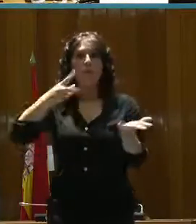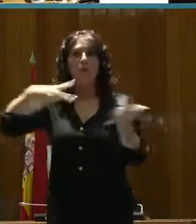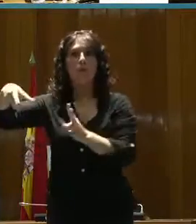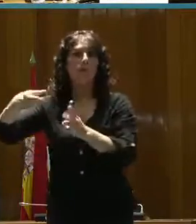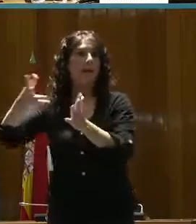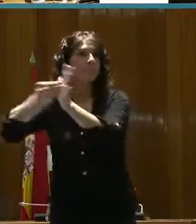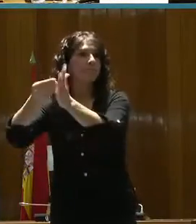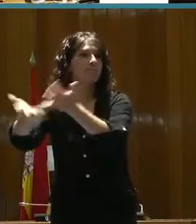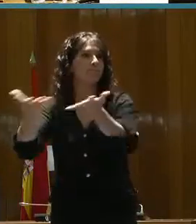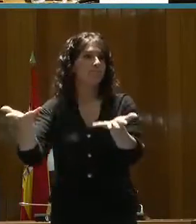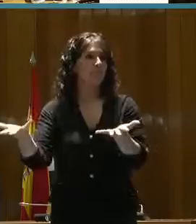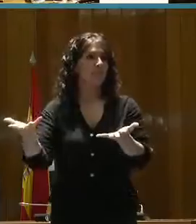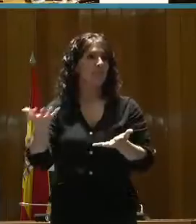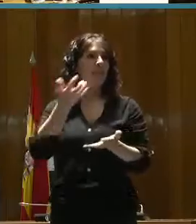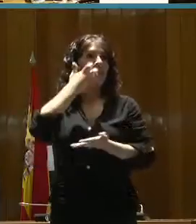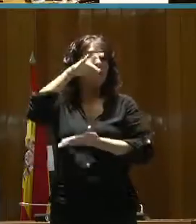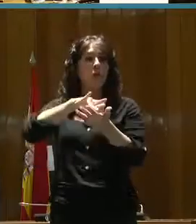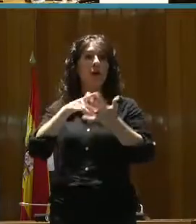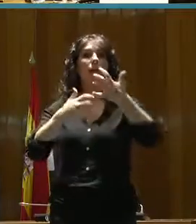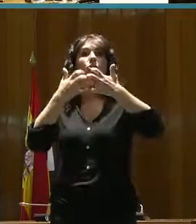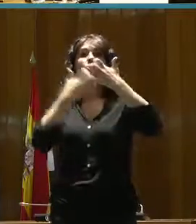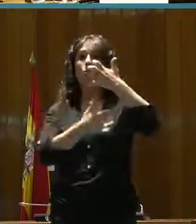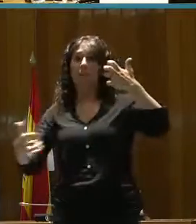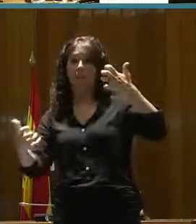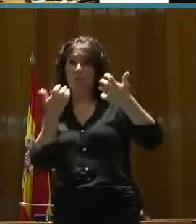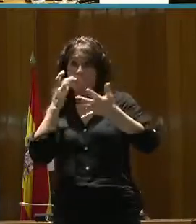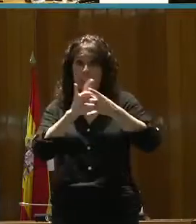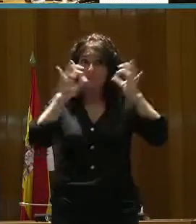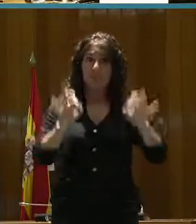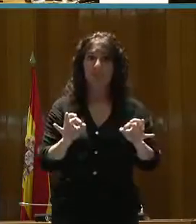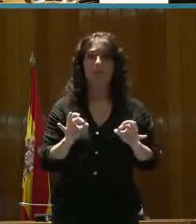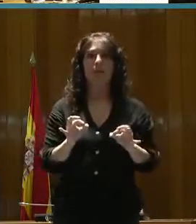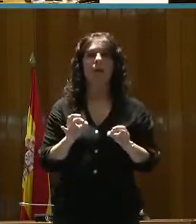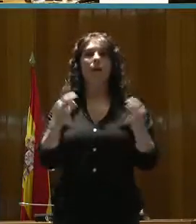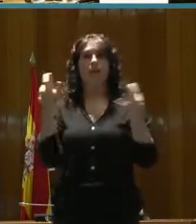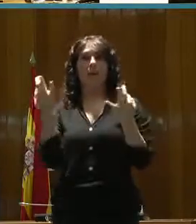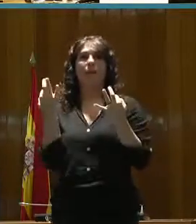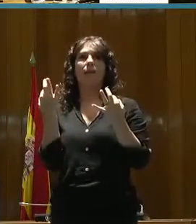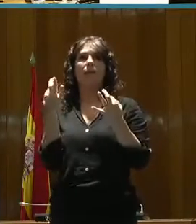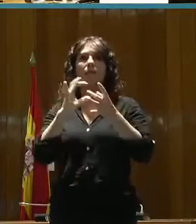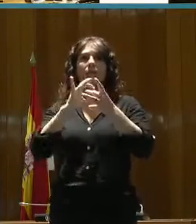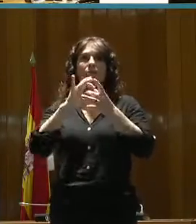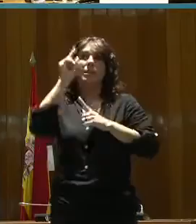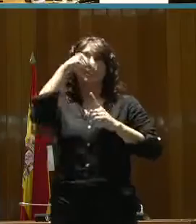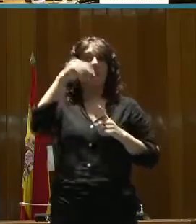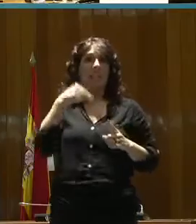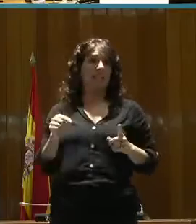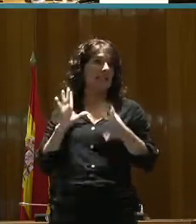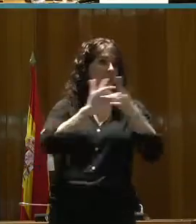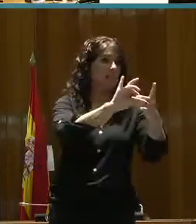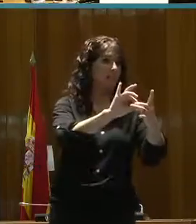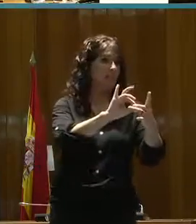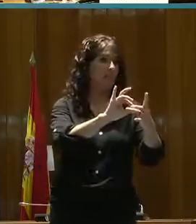era si el cambio de rol es un caso de subordinación, debería ir en la parte de sintaxis del checklist.